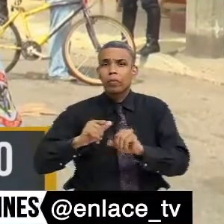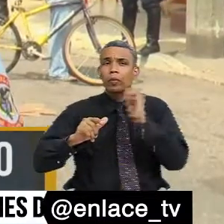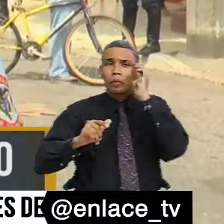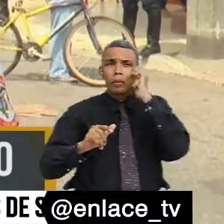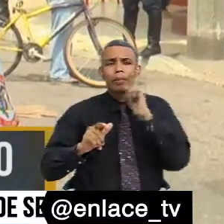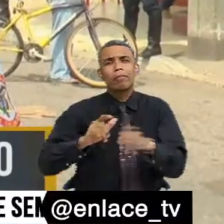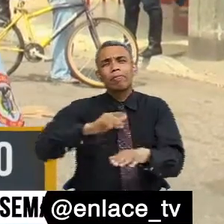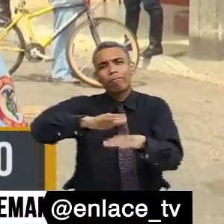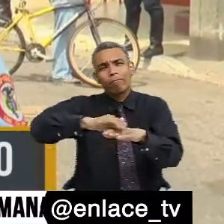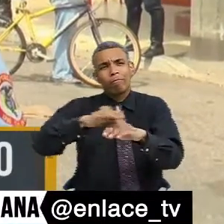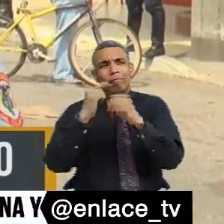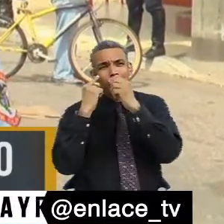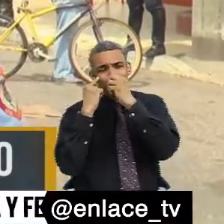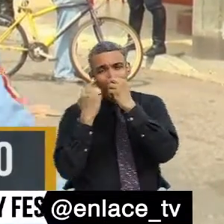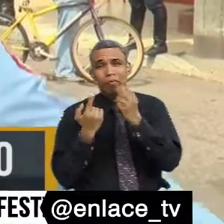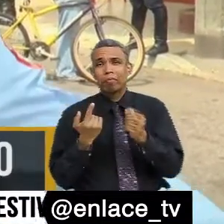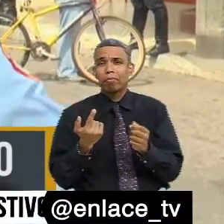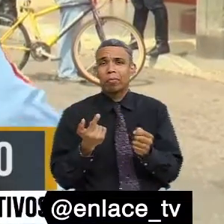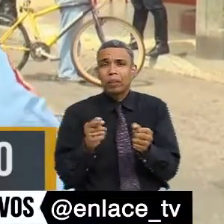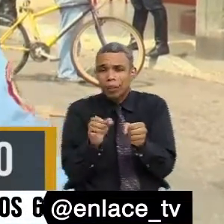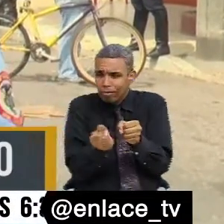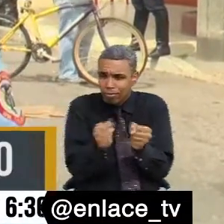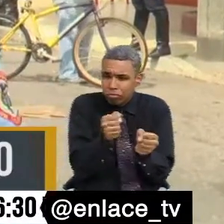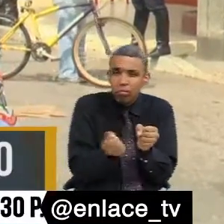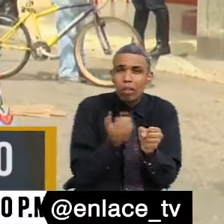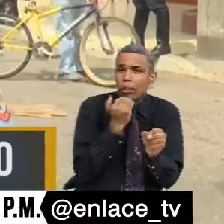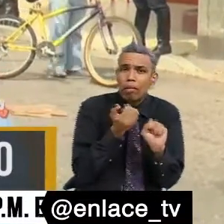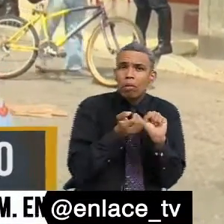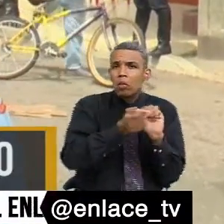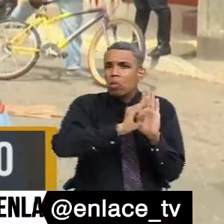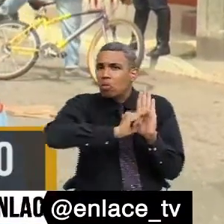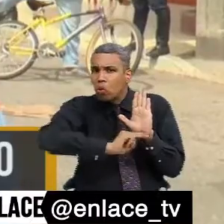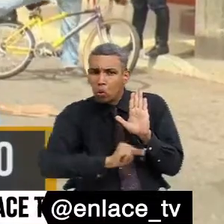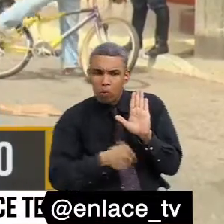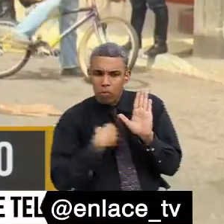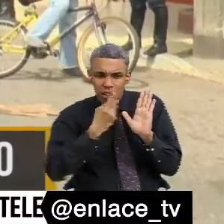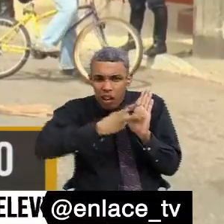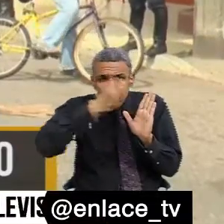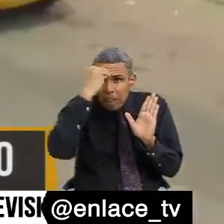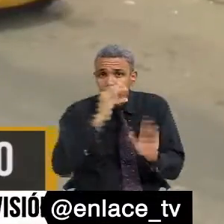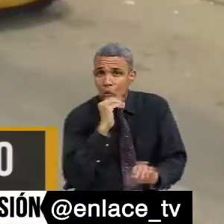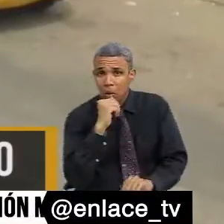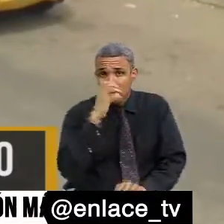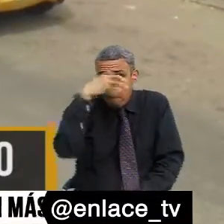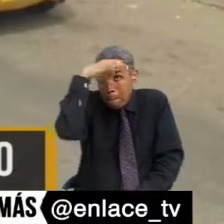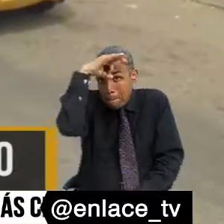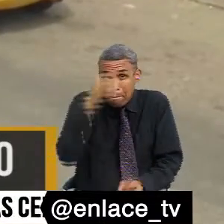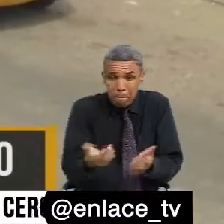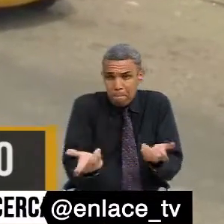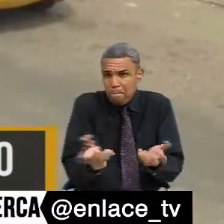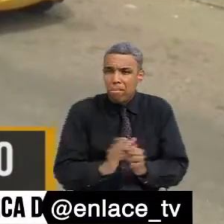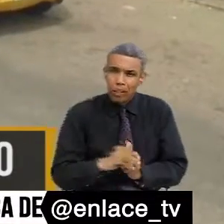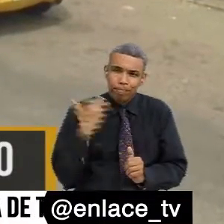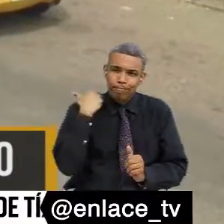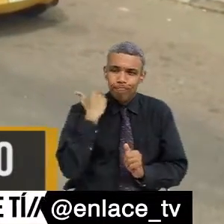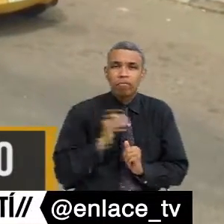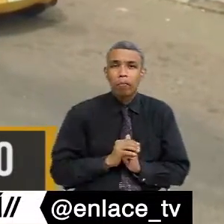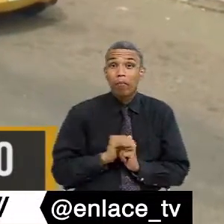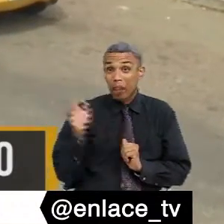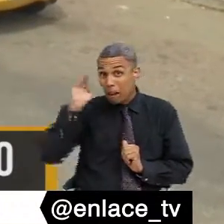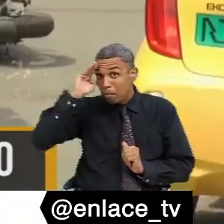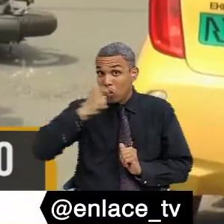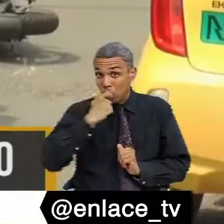tener conocimiento de la norma como tal nos lleva a aplicar en estos accidentes y es caótico constantemente. Alirio Suárez Alférez, de la Inspección de